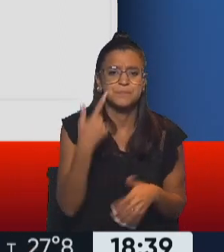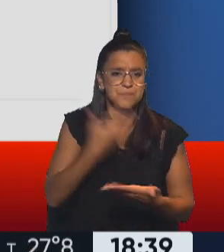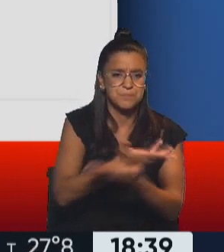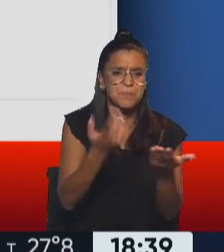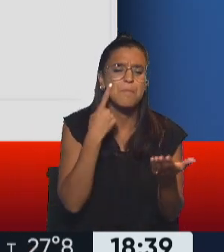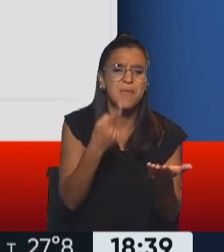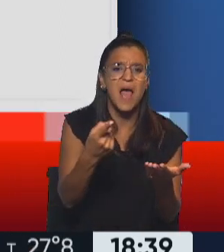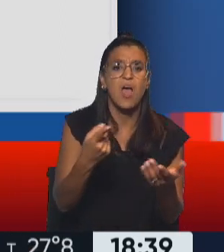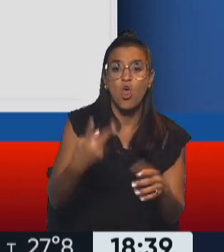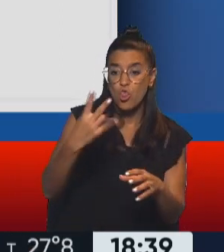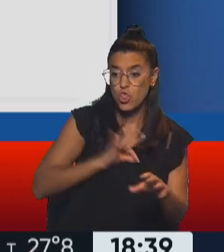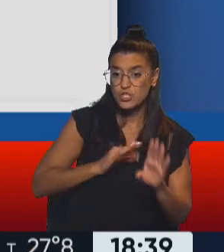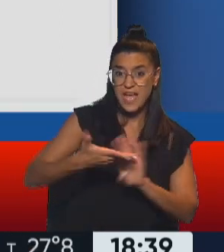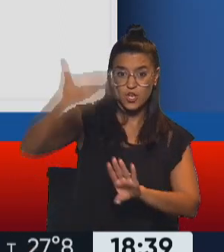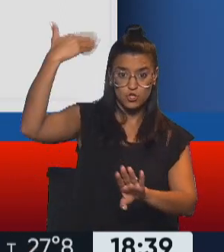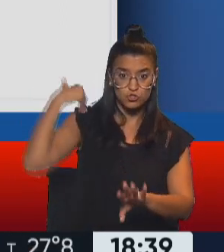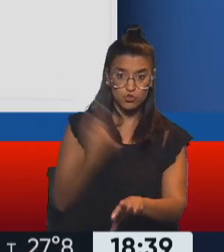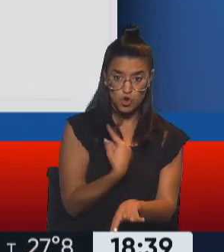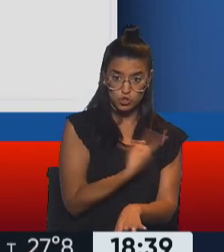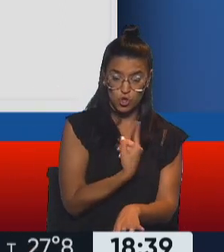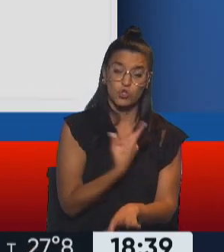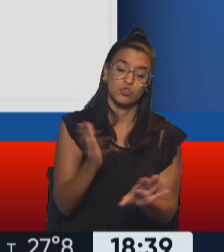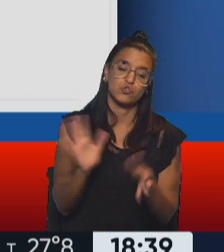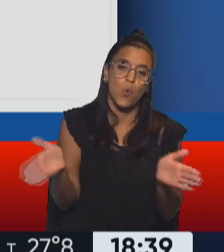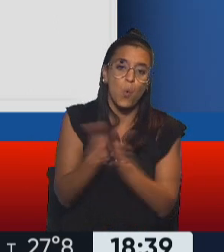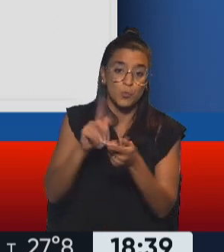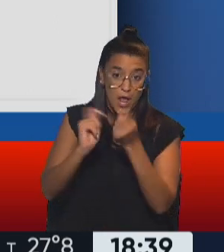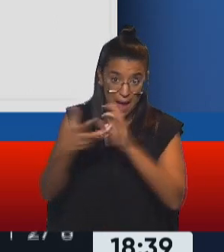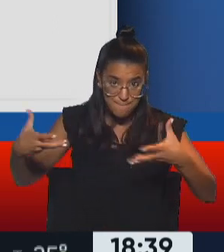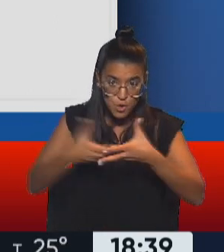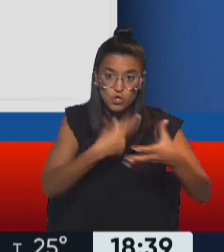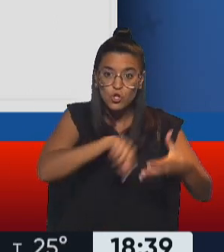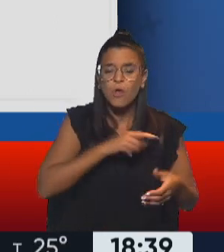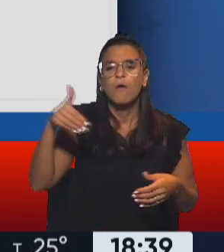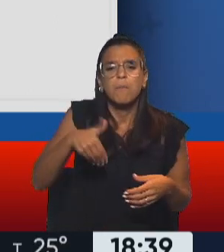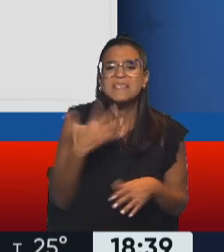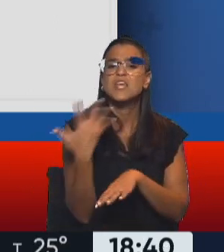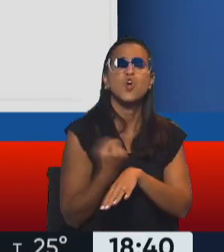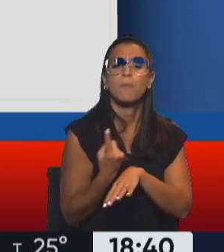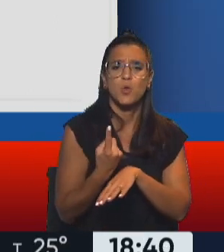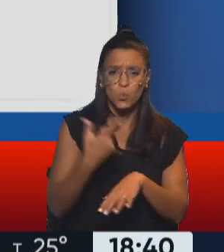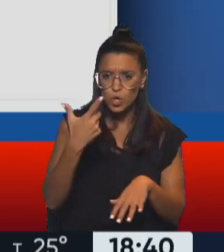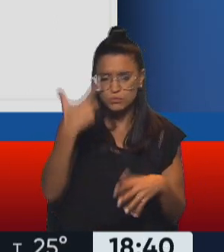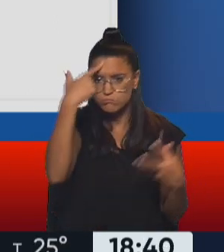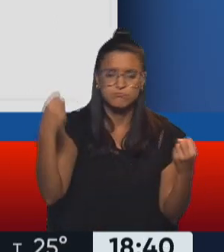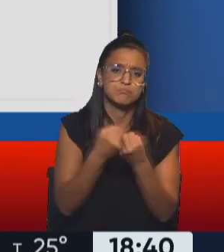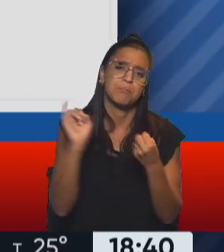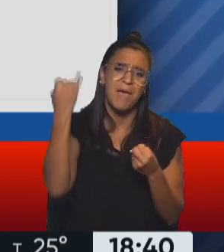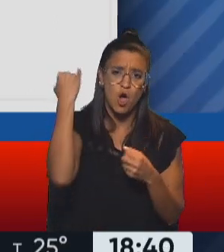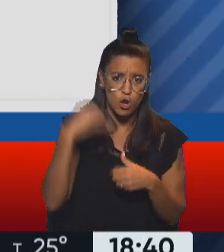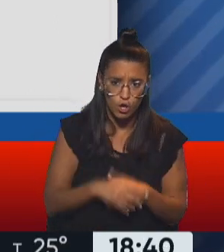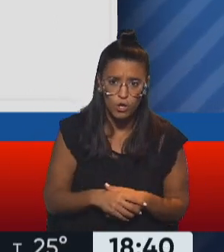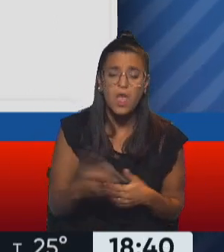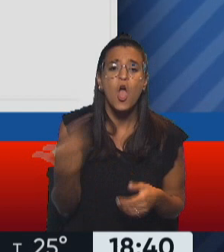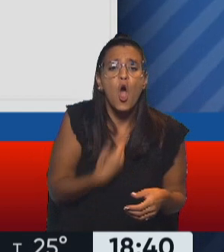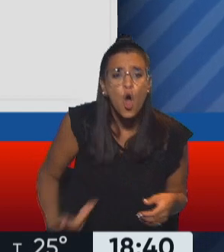mostrarlo. Dice, hace 2 años nosotros, es decir, Juntos por el Cambio, hubiésemos tardado 5 minutos en hacer un mejor acuerdo.